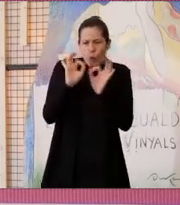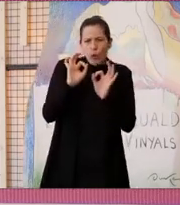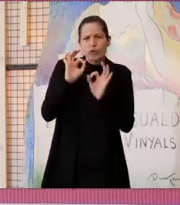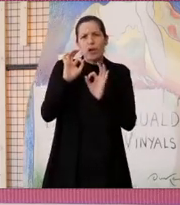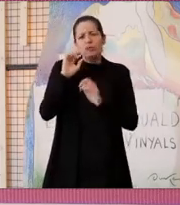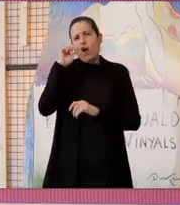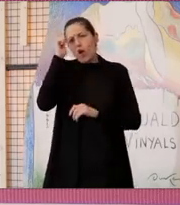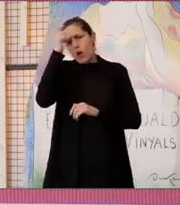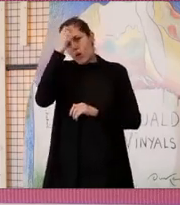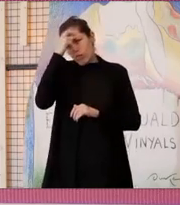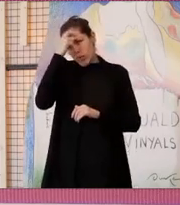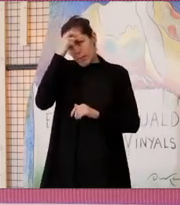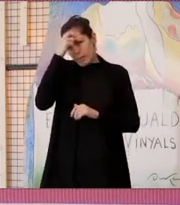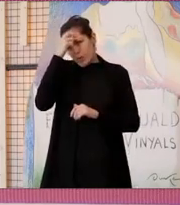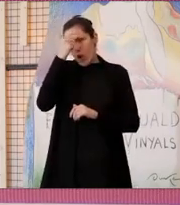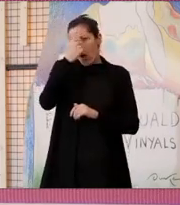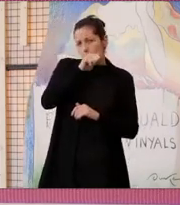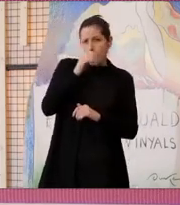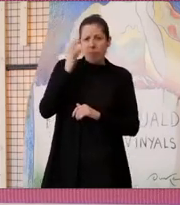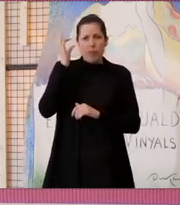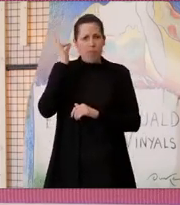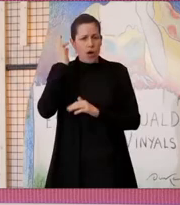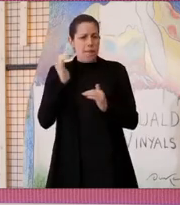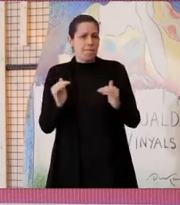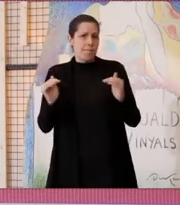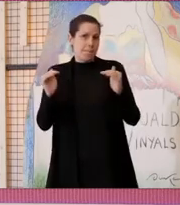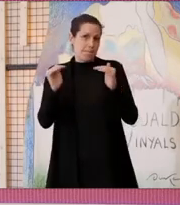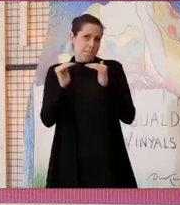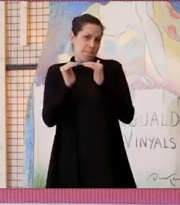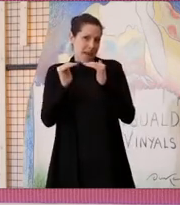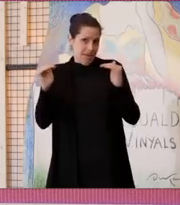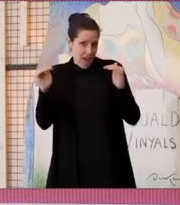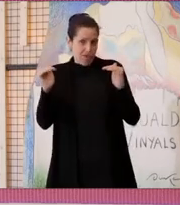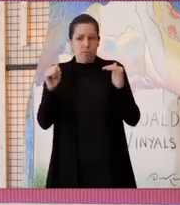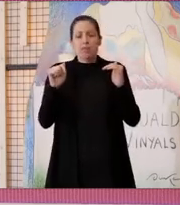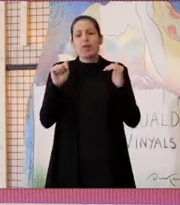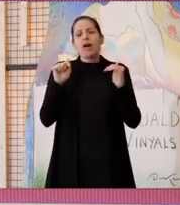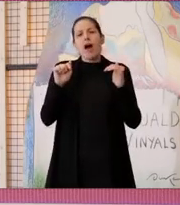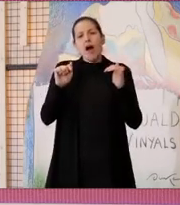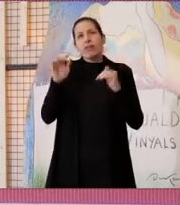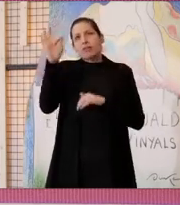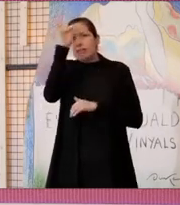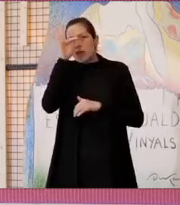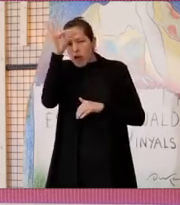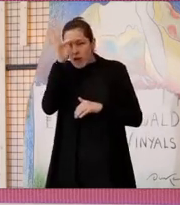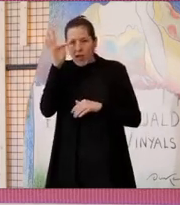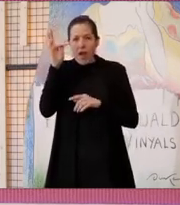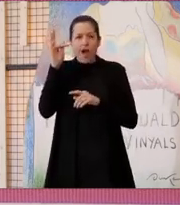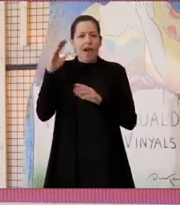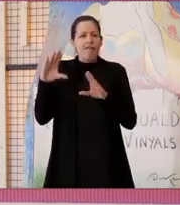paridad fundamentalmente no hemos desarrollado más teoría feminista de cómo ejercer el poder